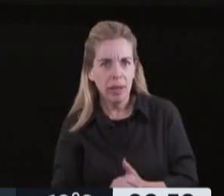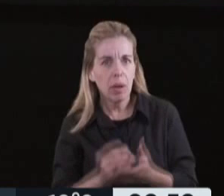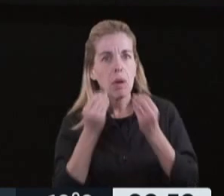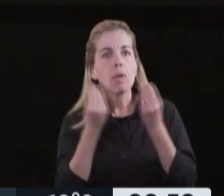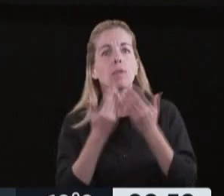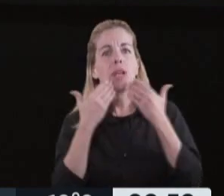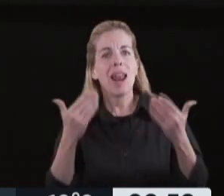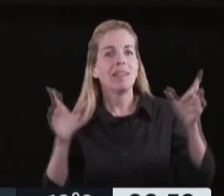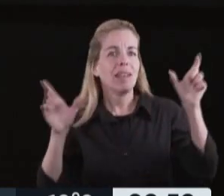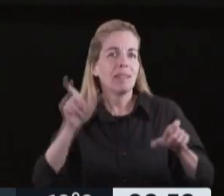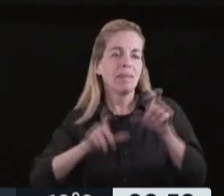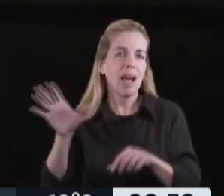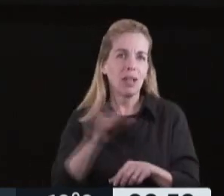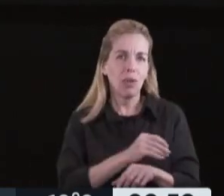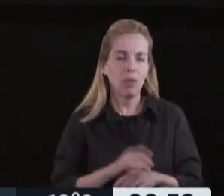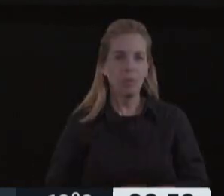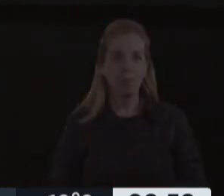muchas gracias a todos y todas